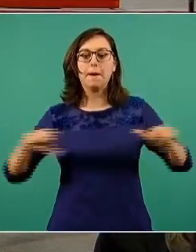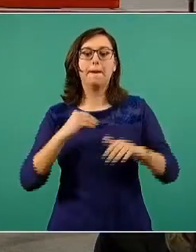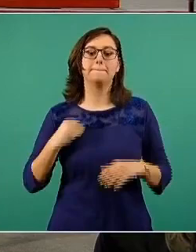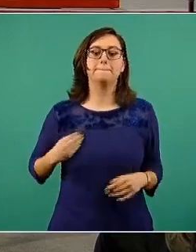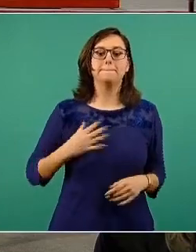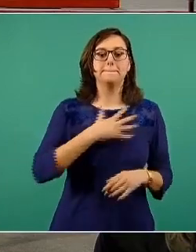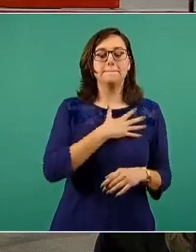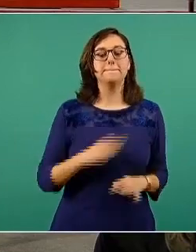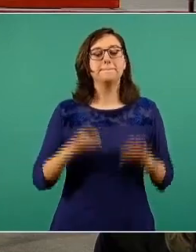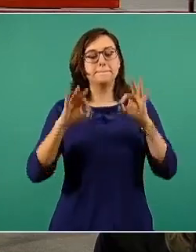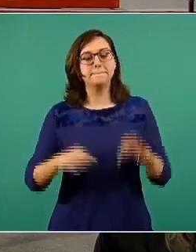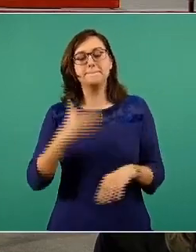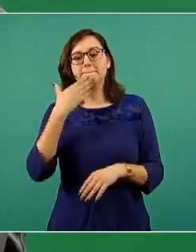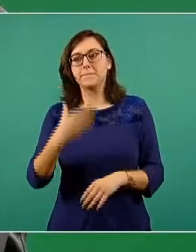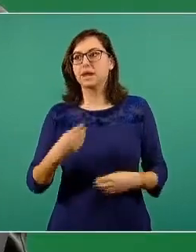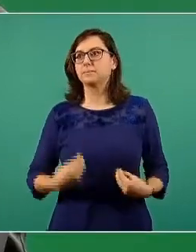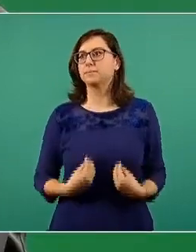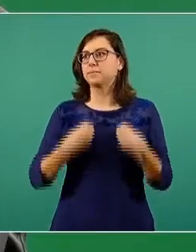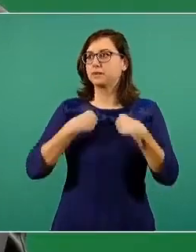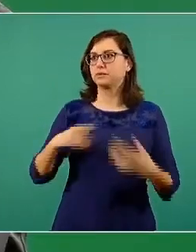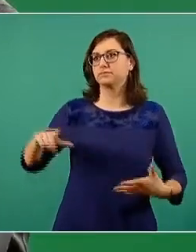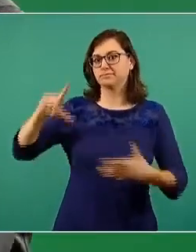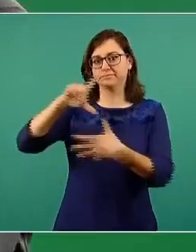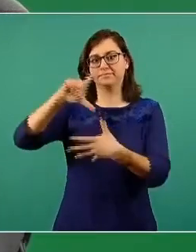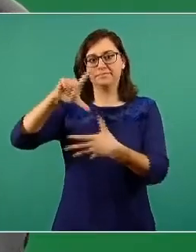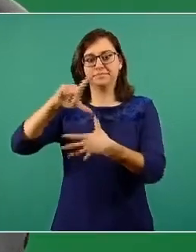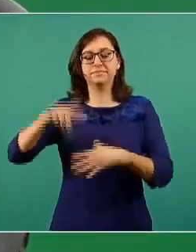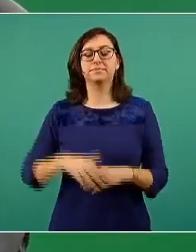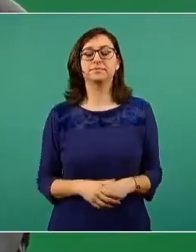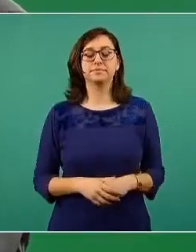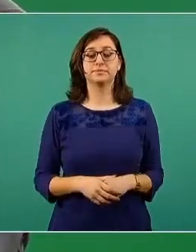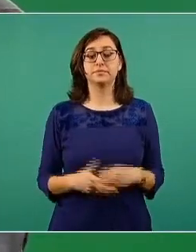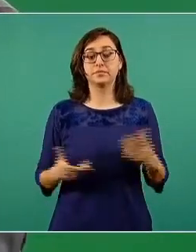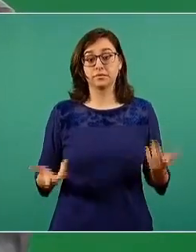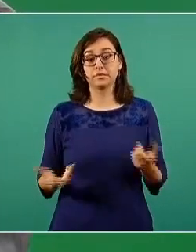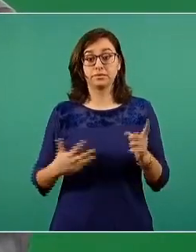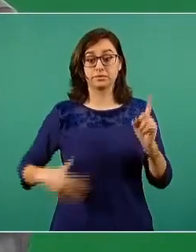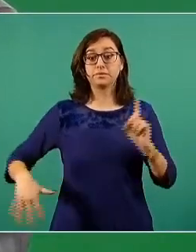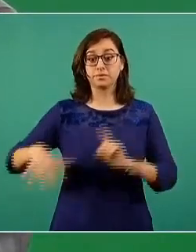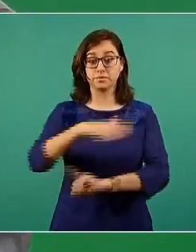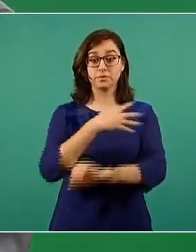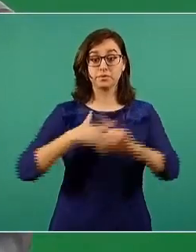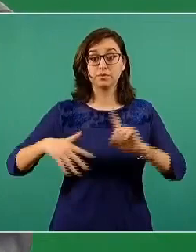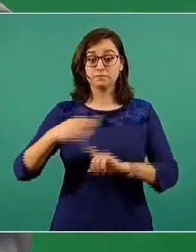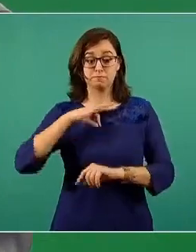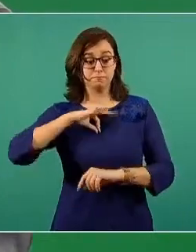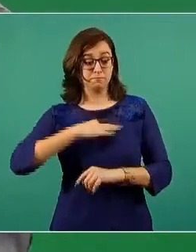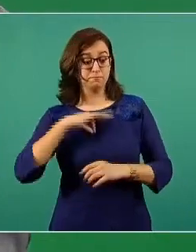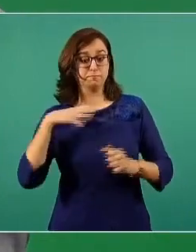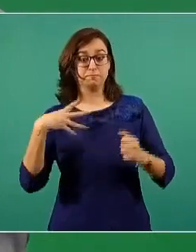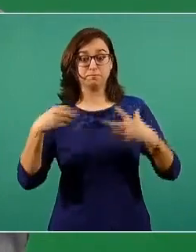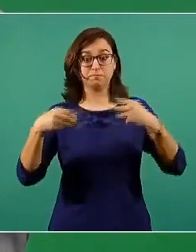bienestar de los pueblos de América Latina, y que en ese contexto han enfrentado la pandemia de